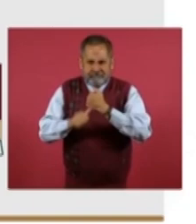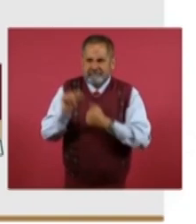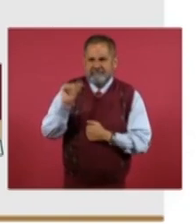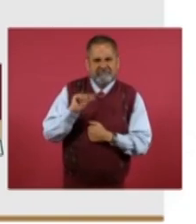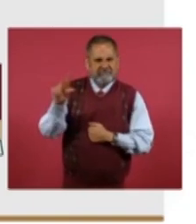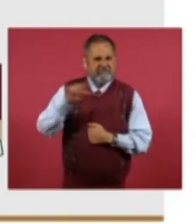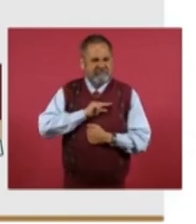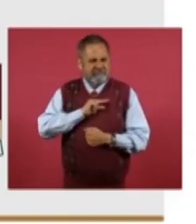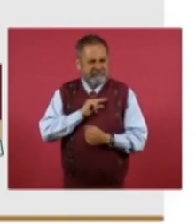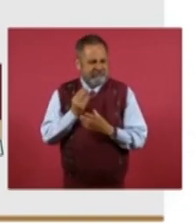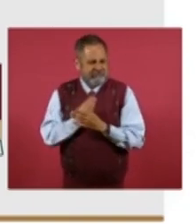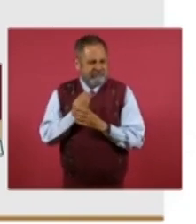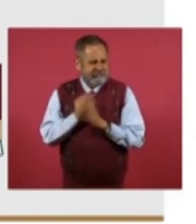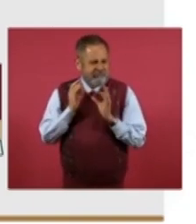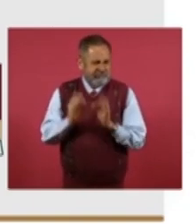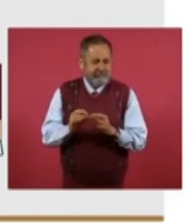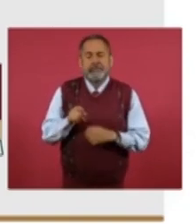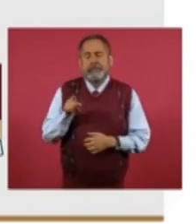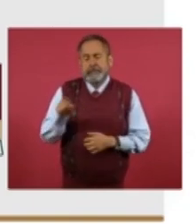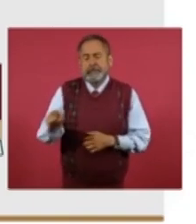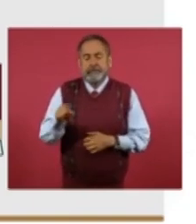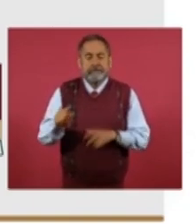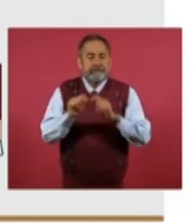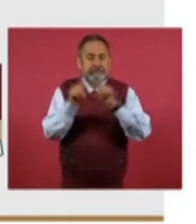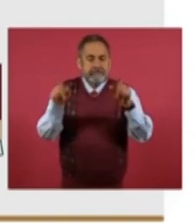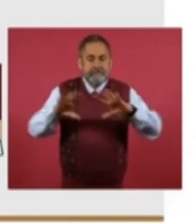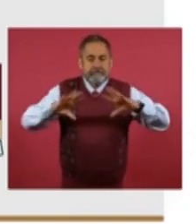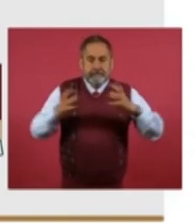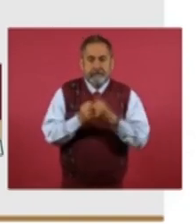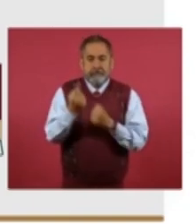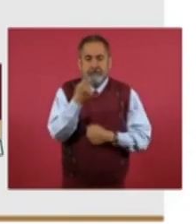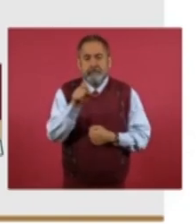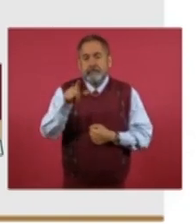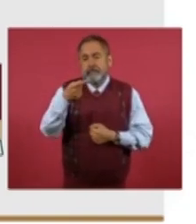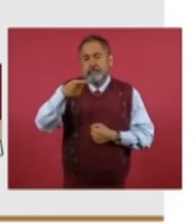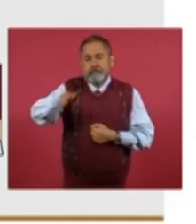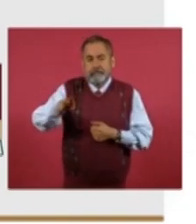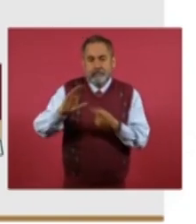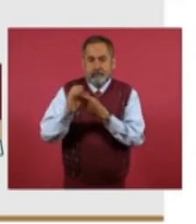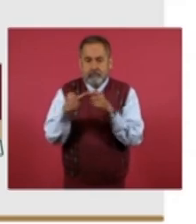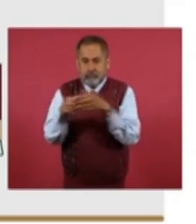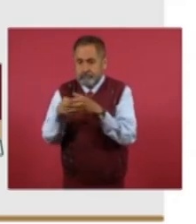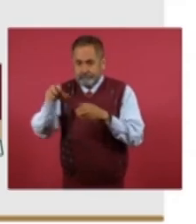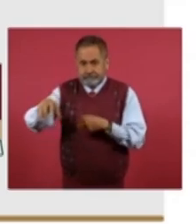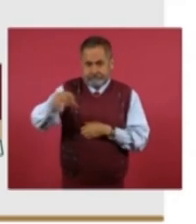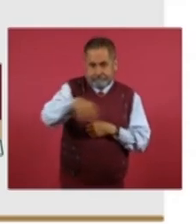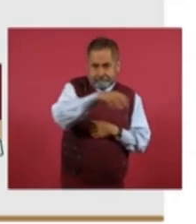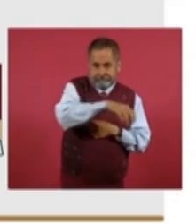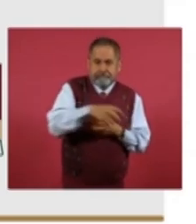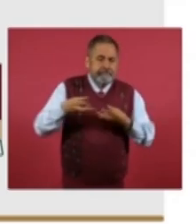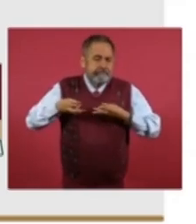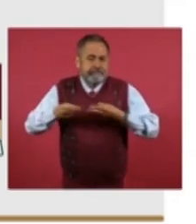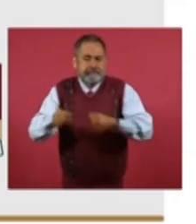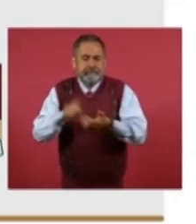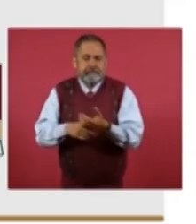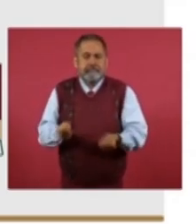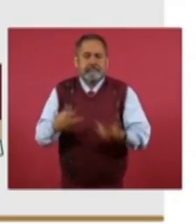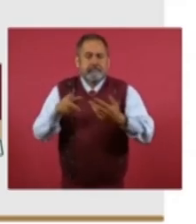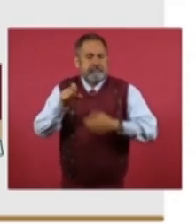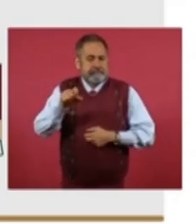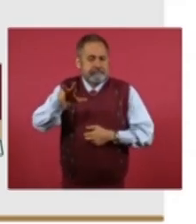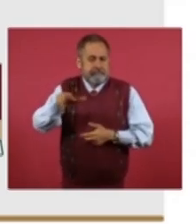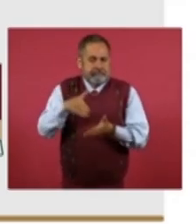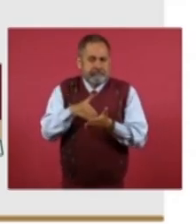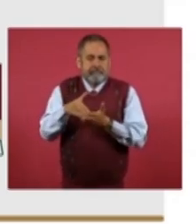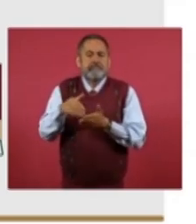tlazcala en la clínica es nuestra 179 comités de de salud que han recibido su tarjeta del banco de bienestar ya ejercieron 28.9 millones de